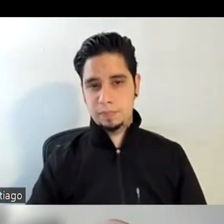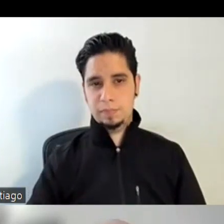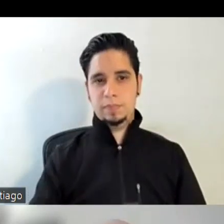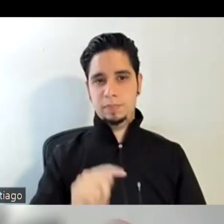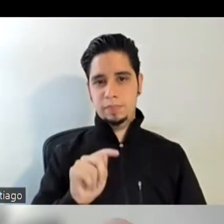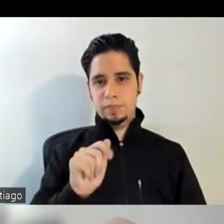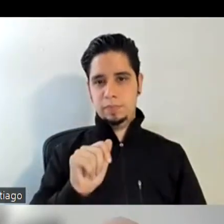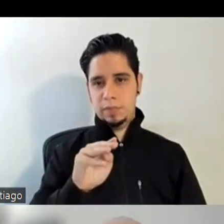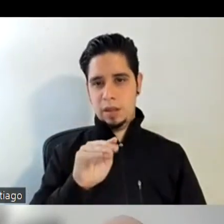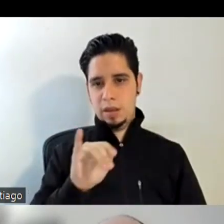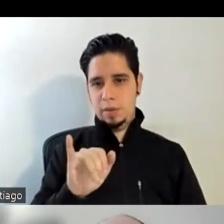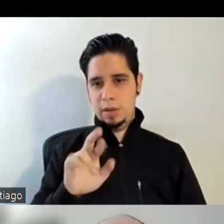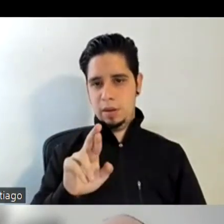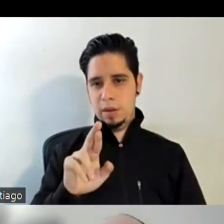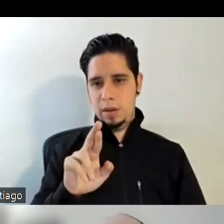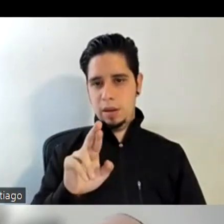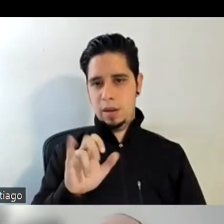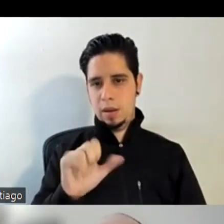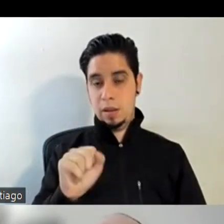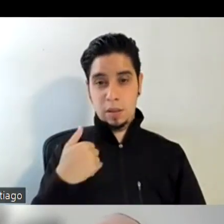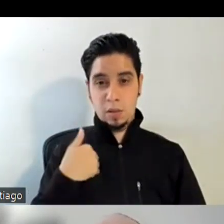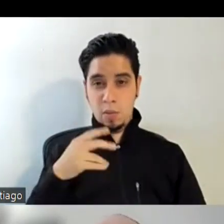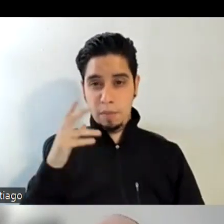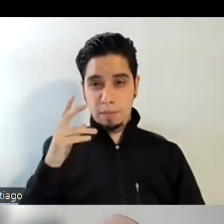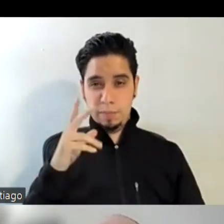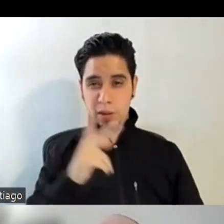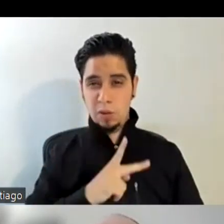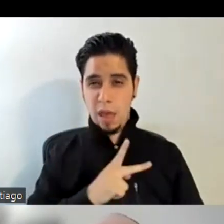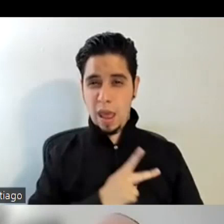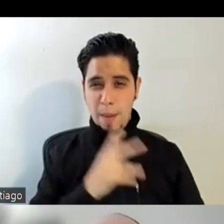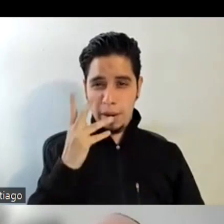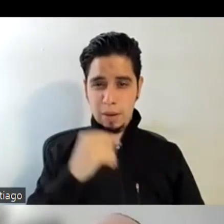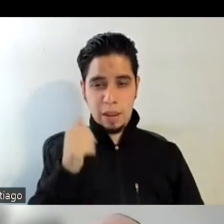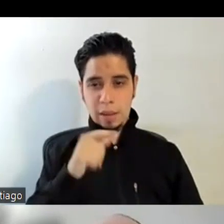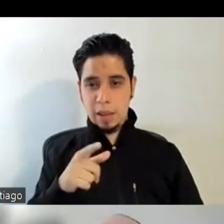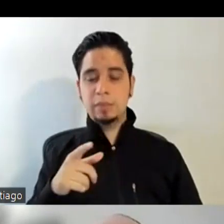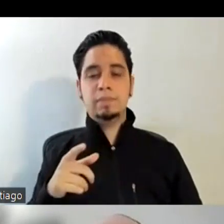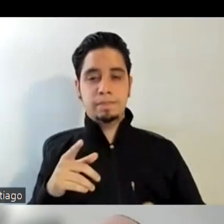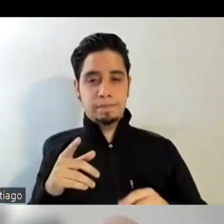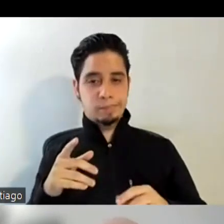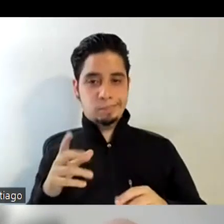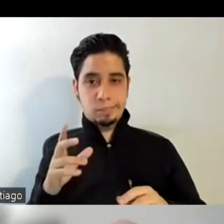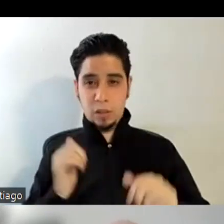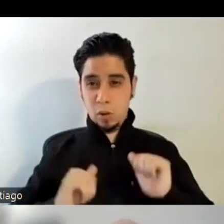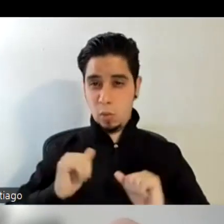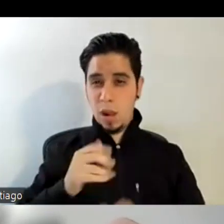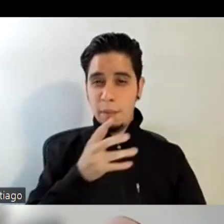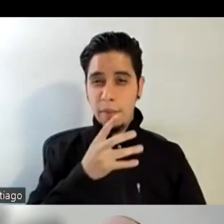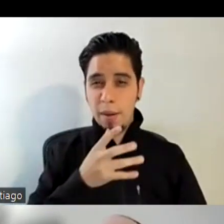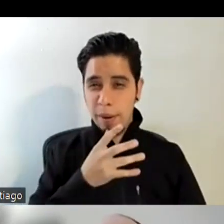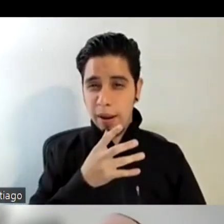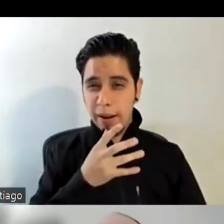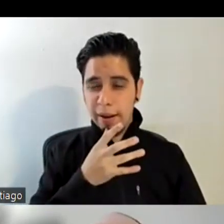Tiny Reyes. Tiene un personaje bellísimo. Taimi interpreta a la madre que busca a sus hijos, que es